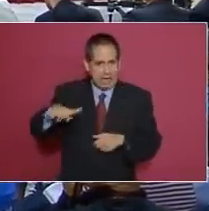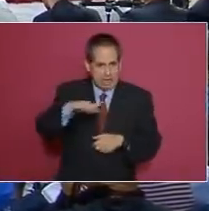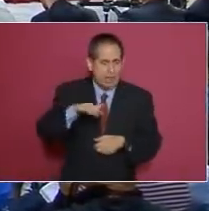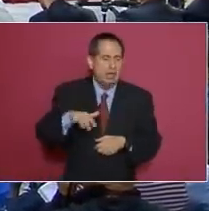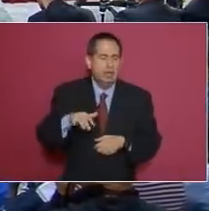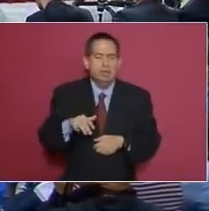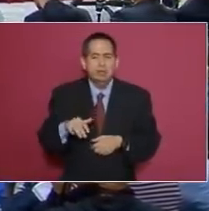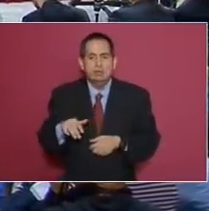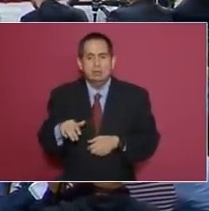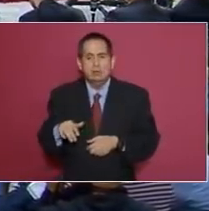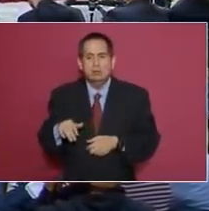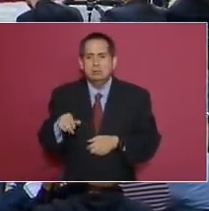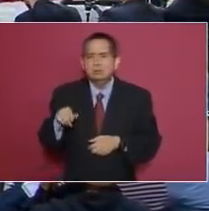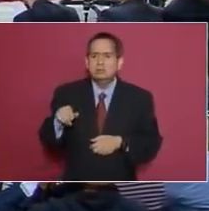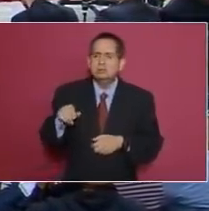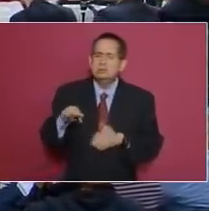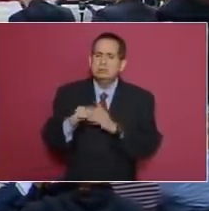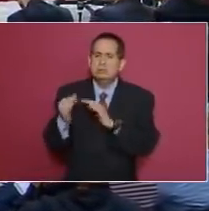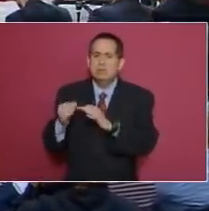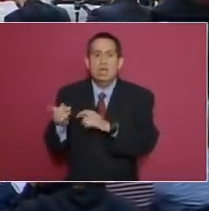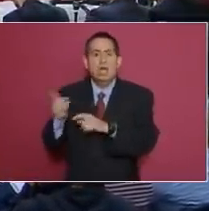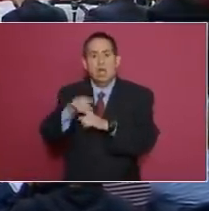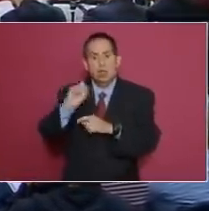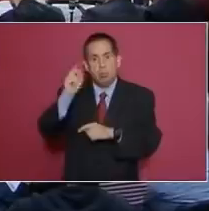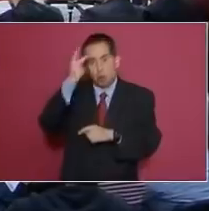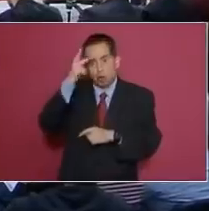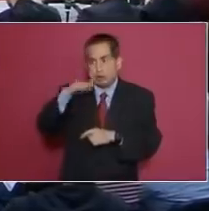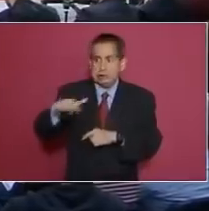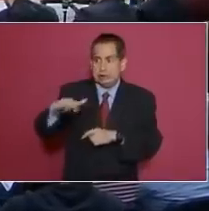Huasteca de Potosina